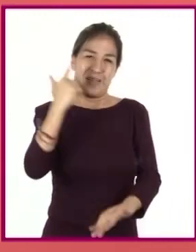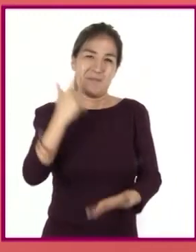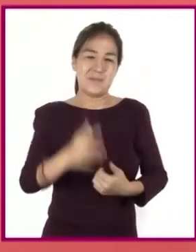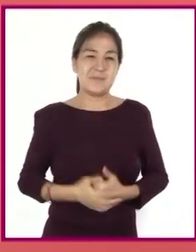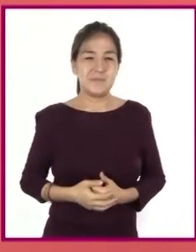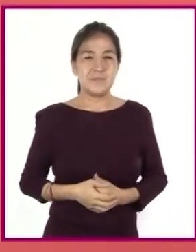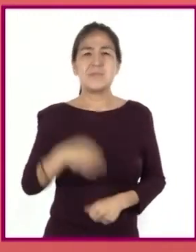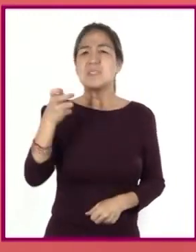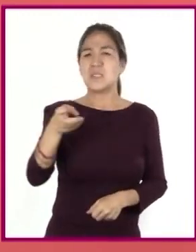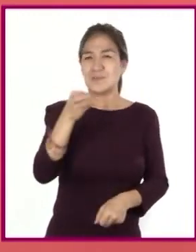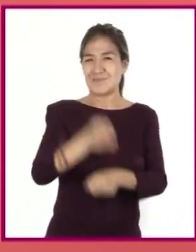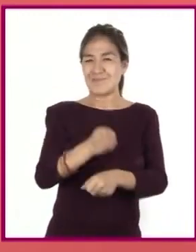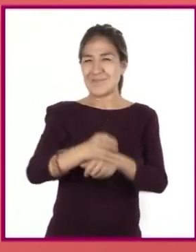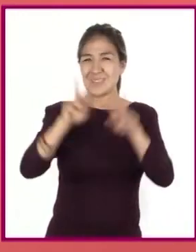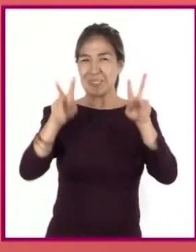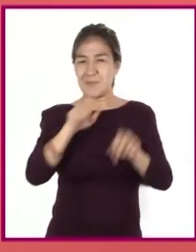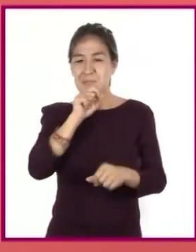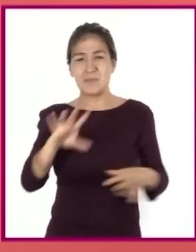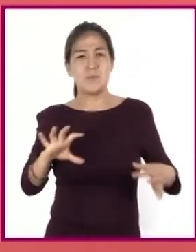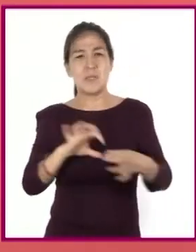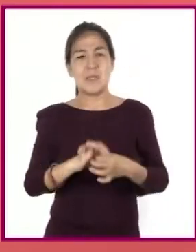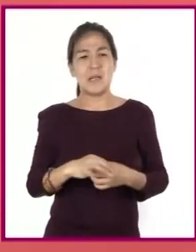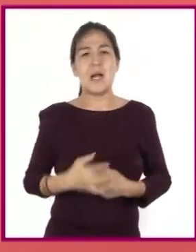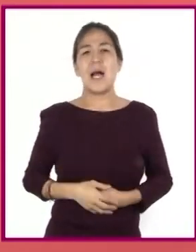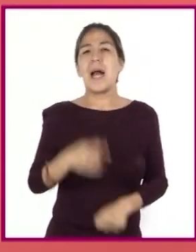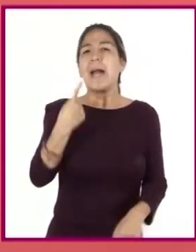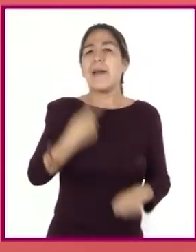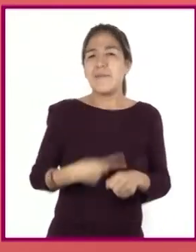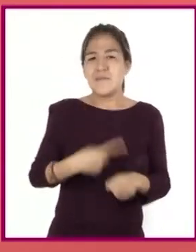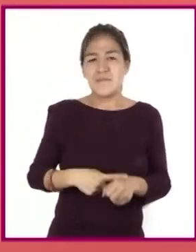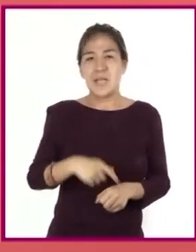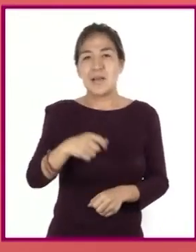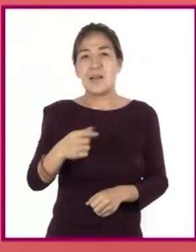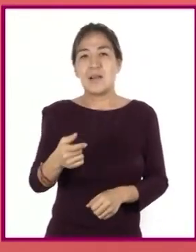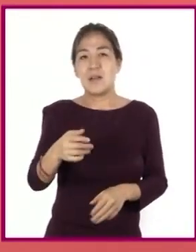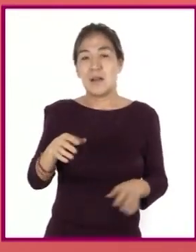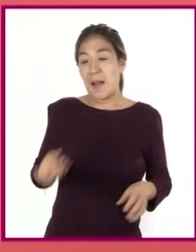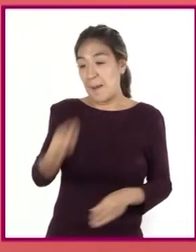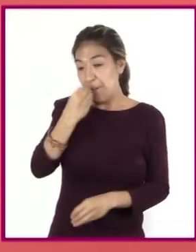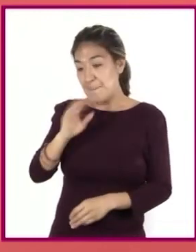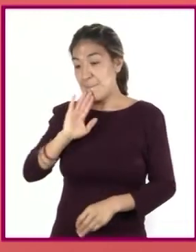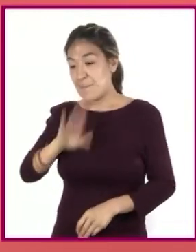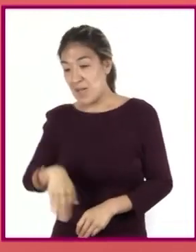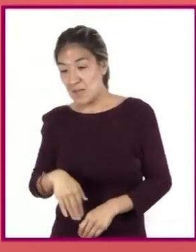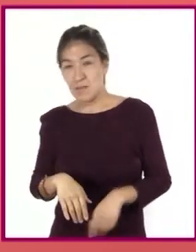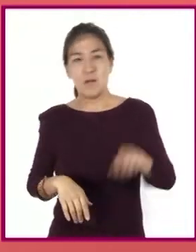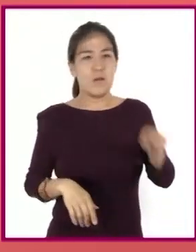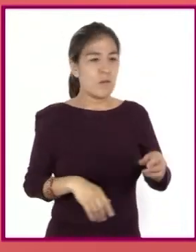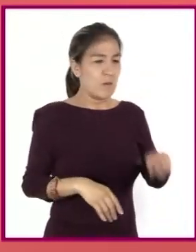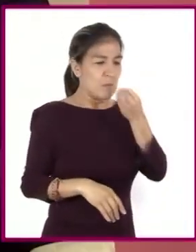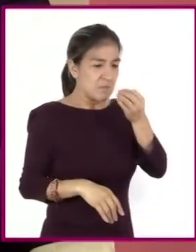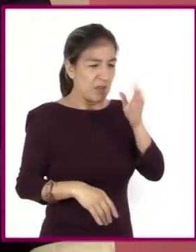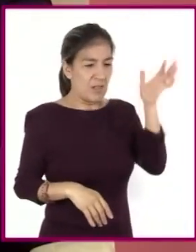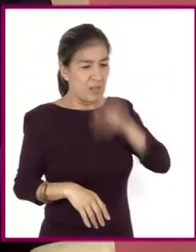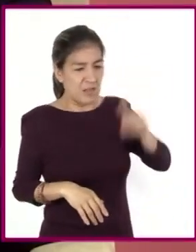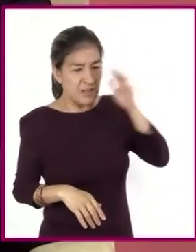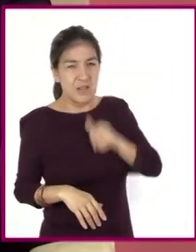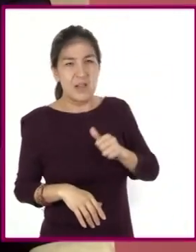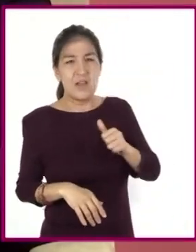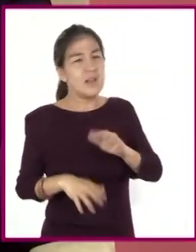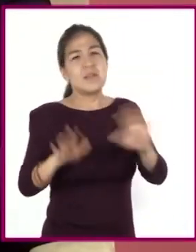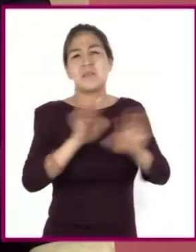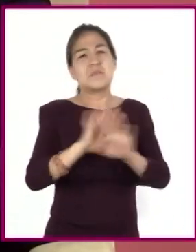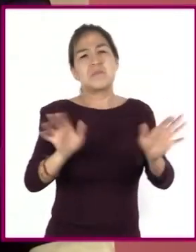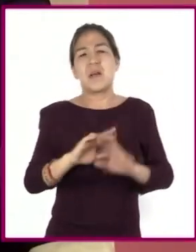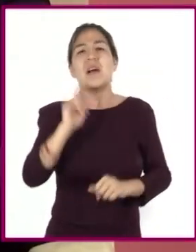Sobre esta temática, ¿es lo mismo una enfermedad causada por una mala alimentación que un trastorno alimenticio? No. Los